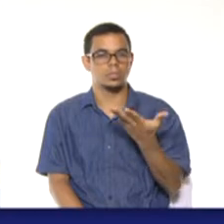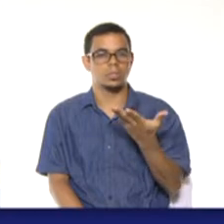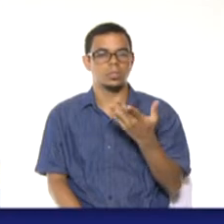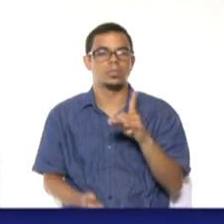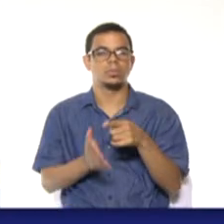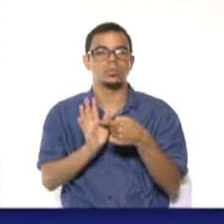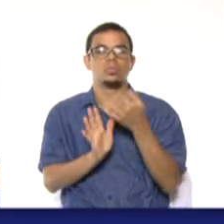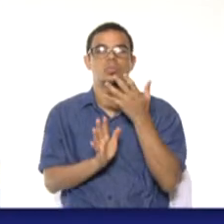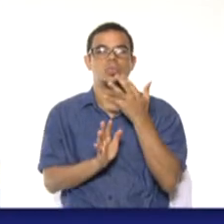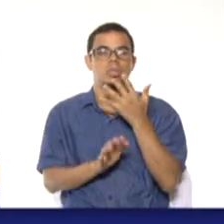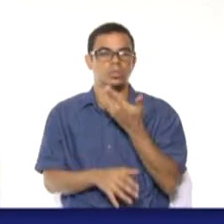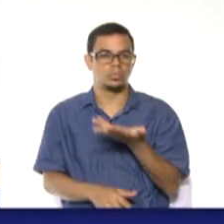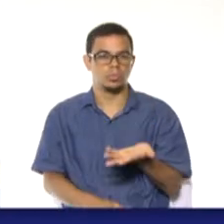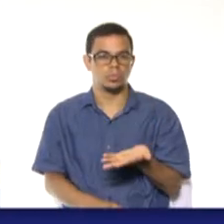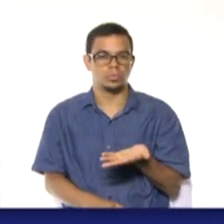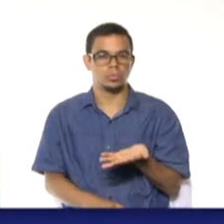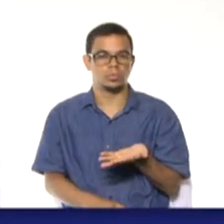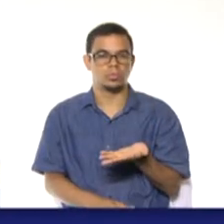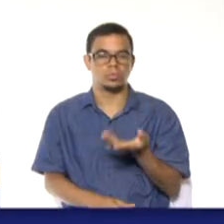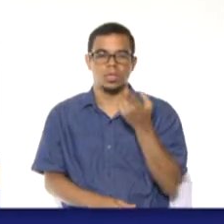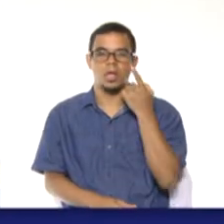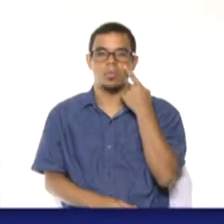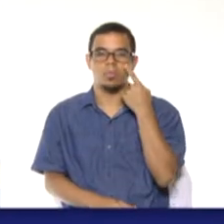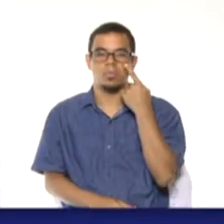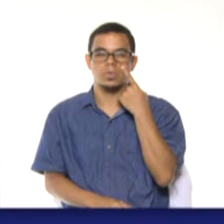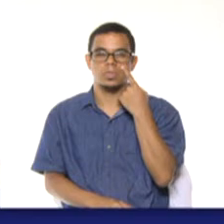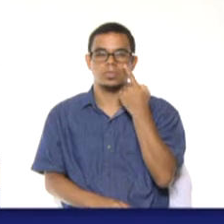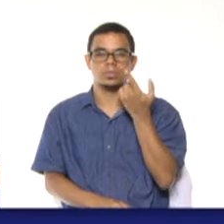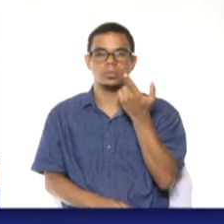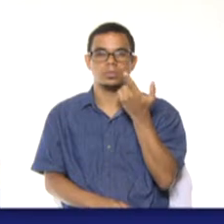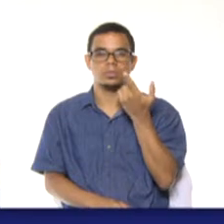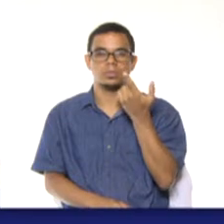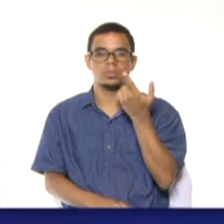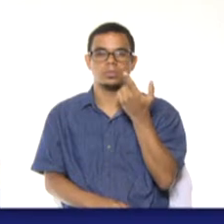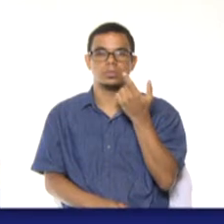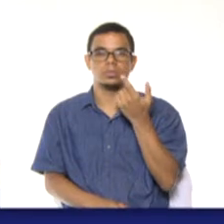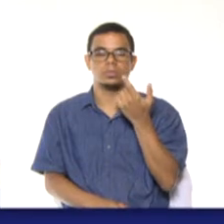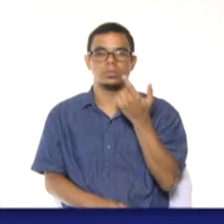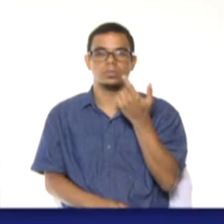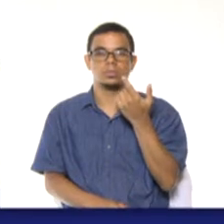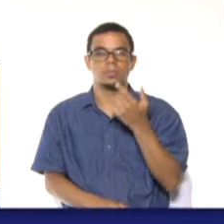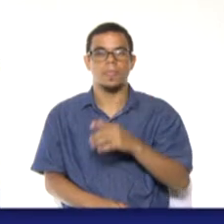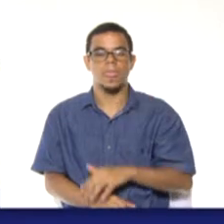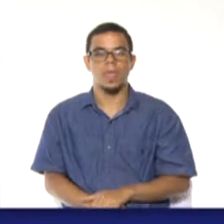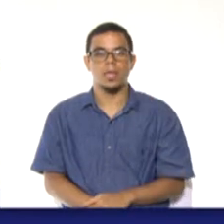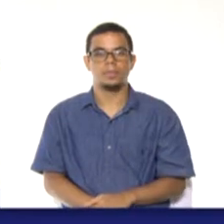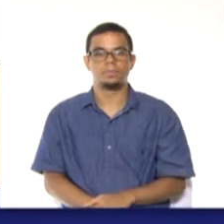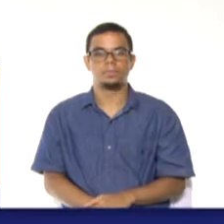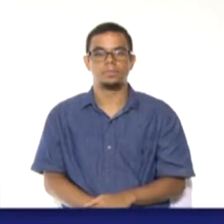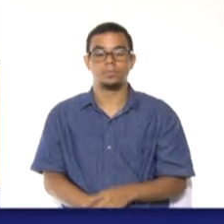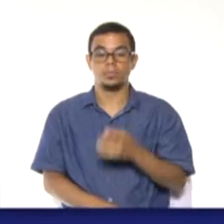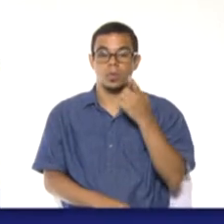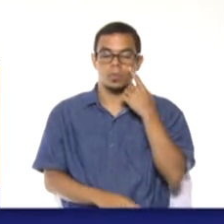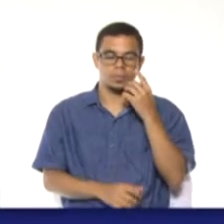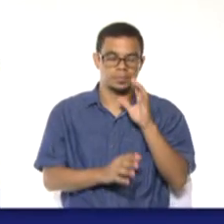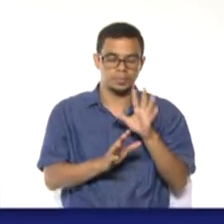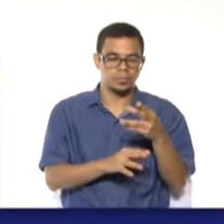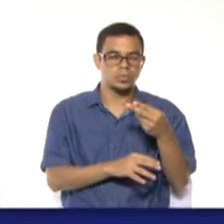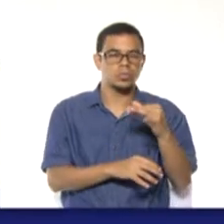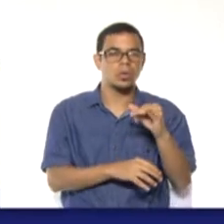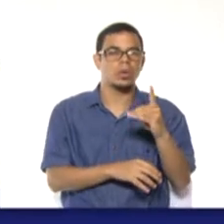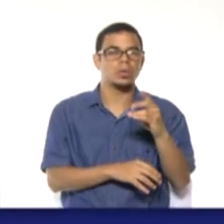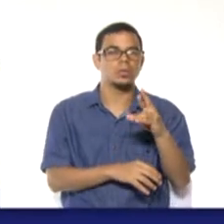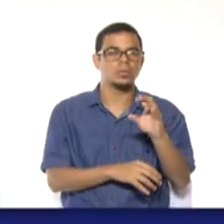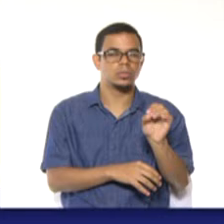se observa que los hidrocarburos los podemos encontrar tanto, por ejemplo, en el veneno. ¡Wow!